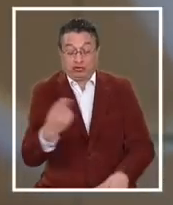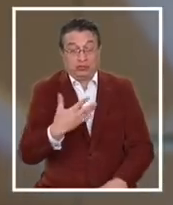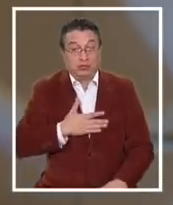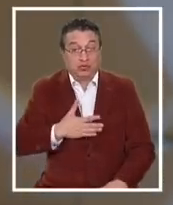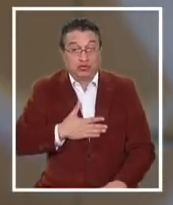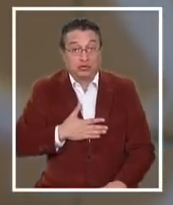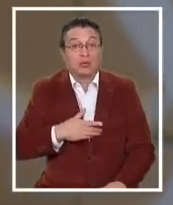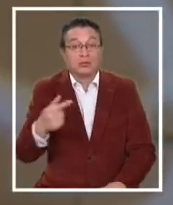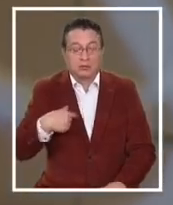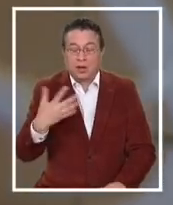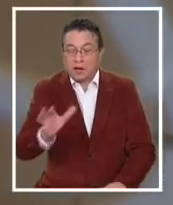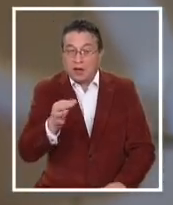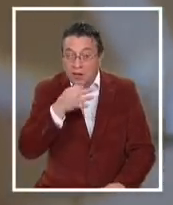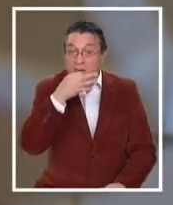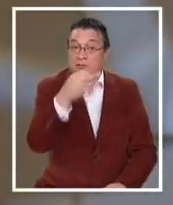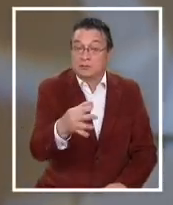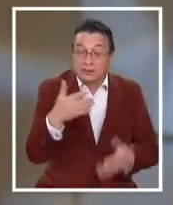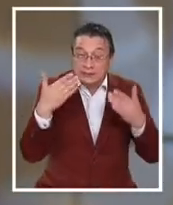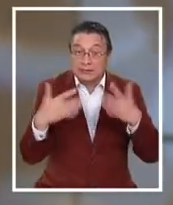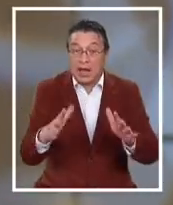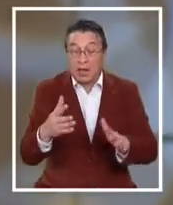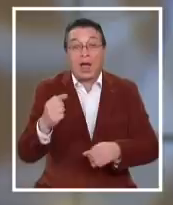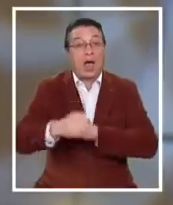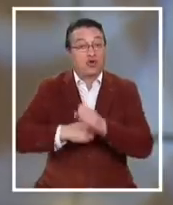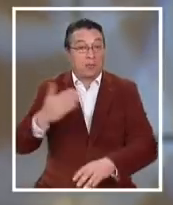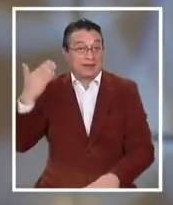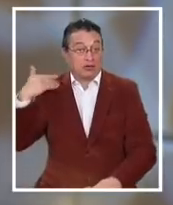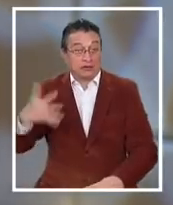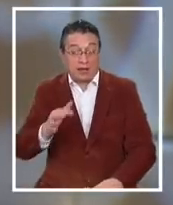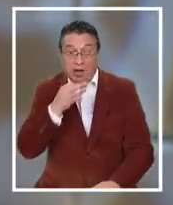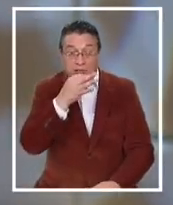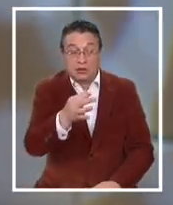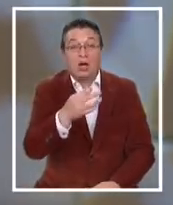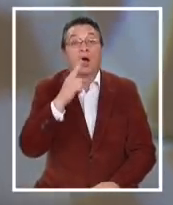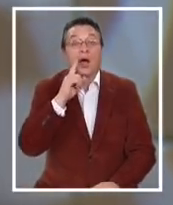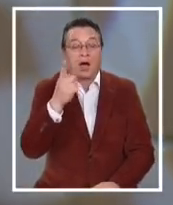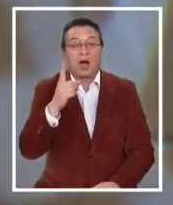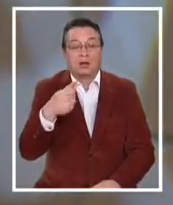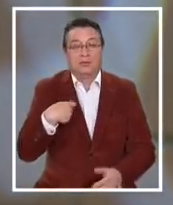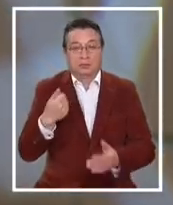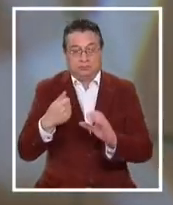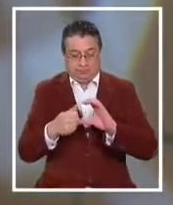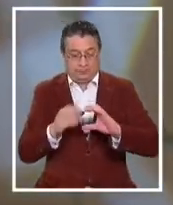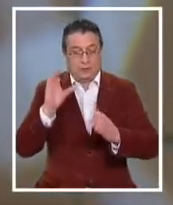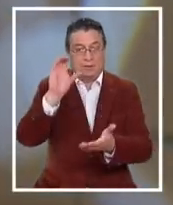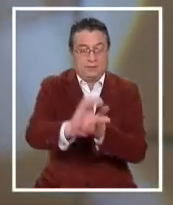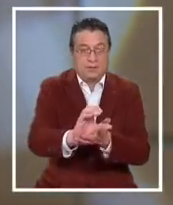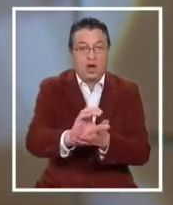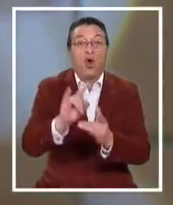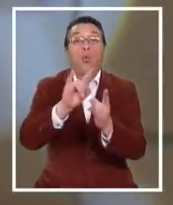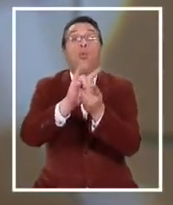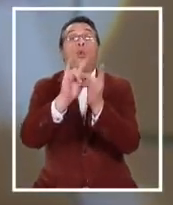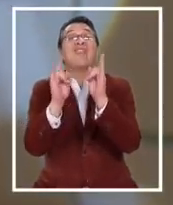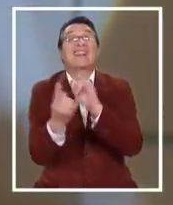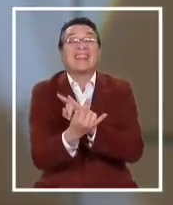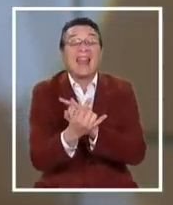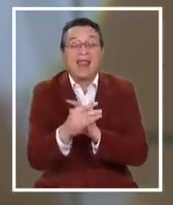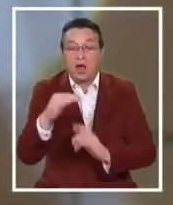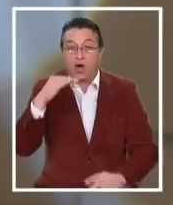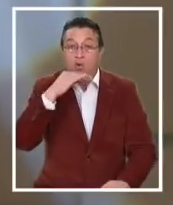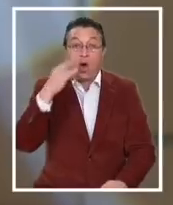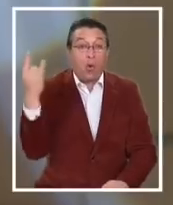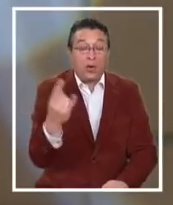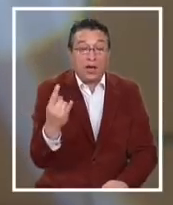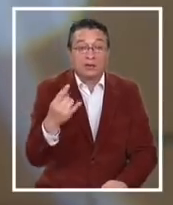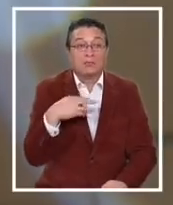hubiésemos, y lo planteamos, de hecho, el año pasado, establecido una renta universal de emergencia que sea,